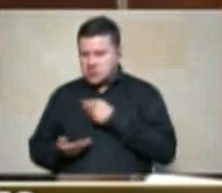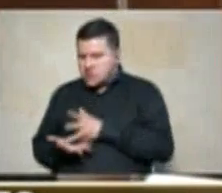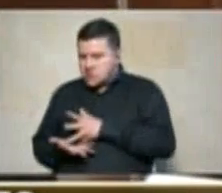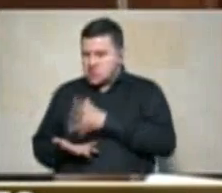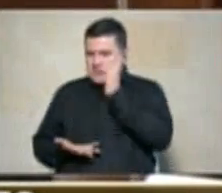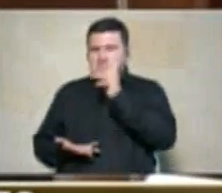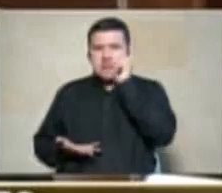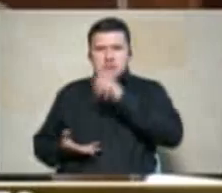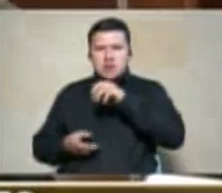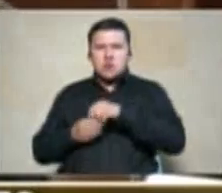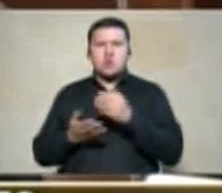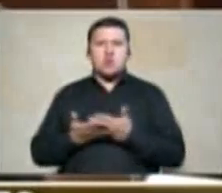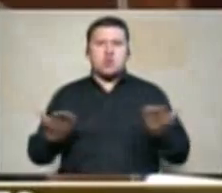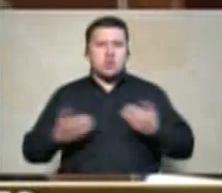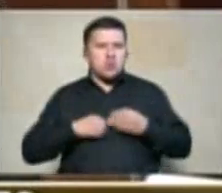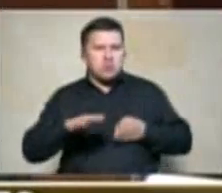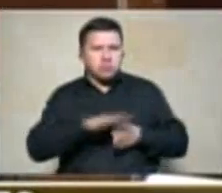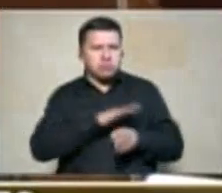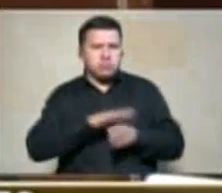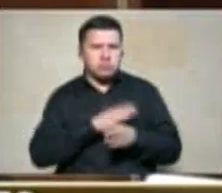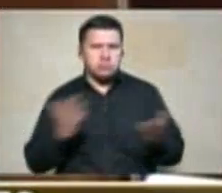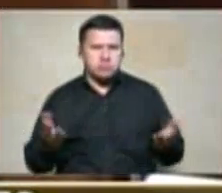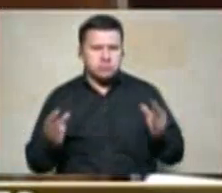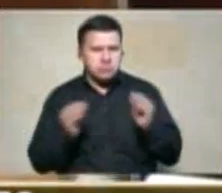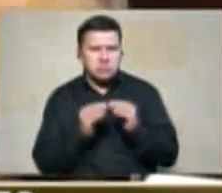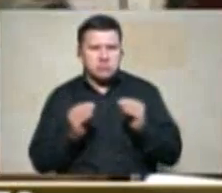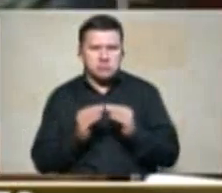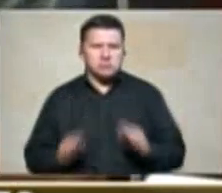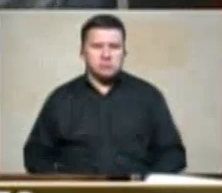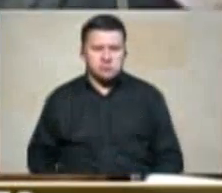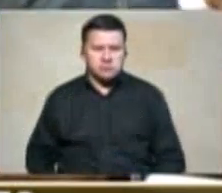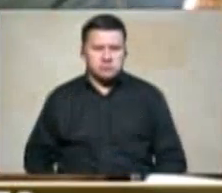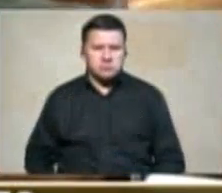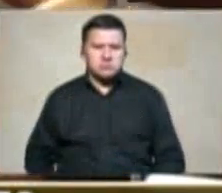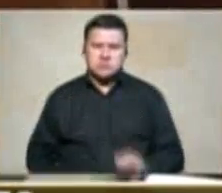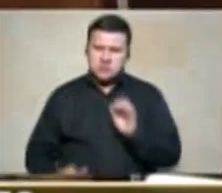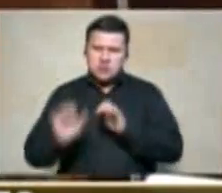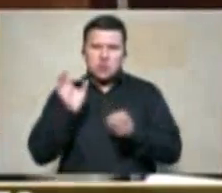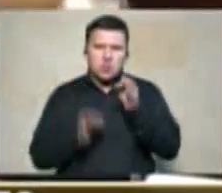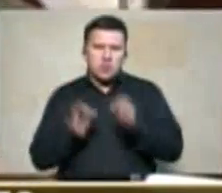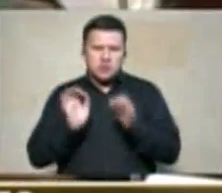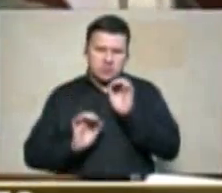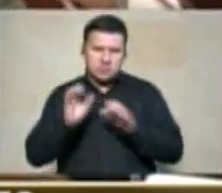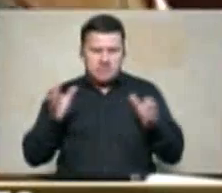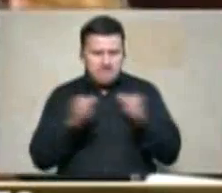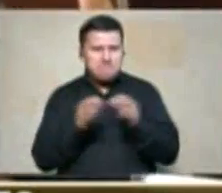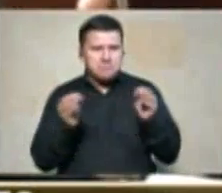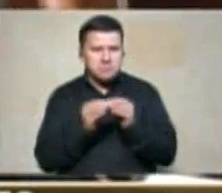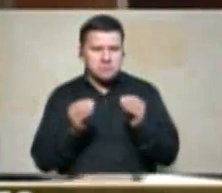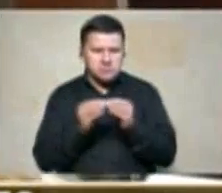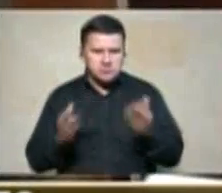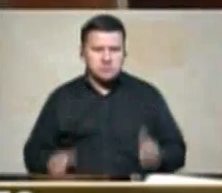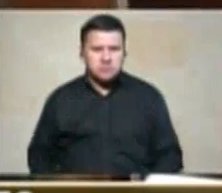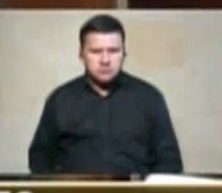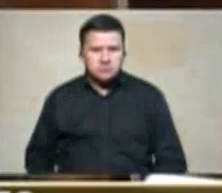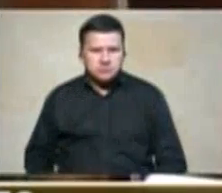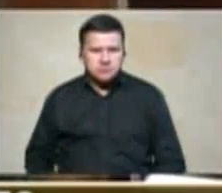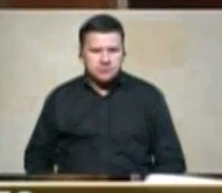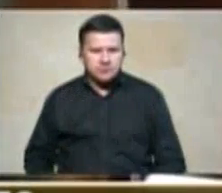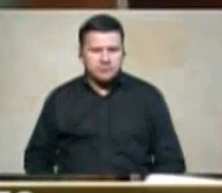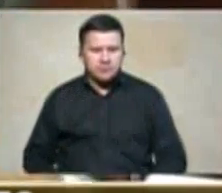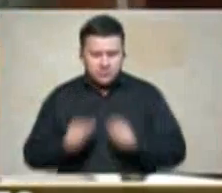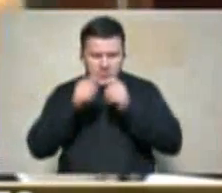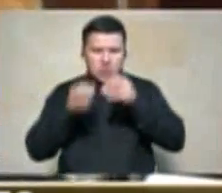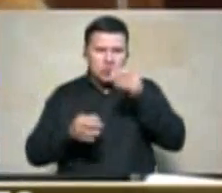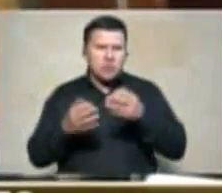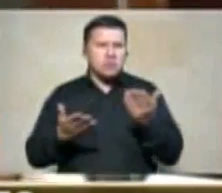más defensas jurídicas, a mucho más estrados judiciales, a contratar abogados, mientras